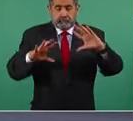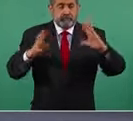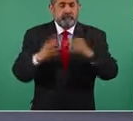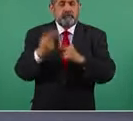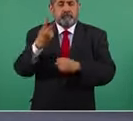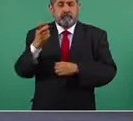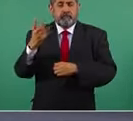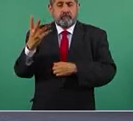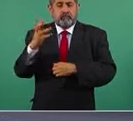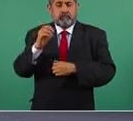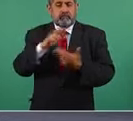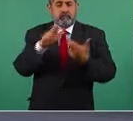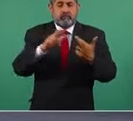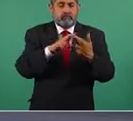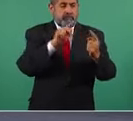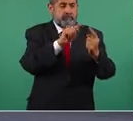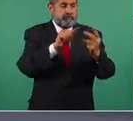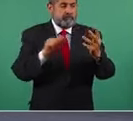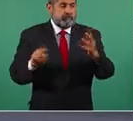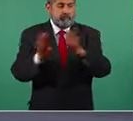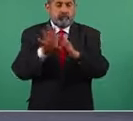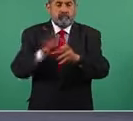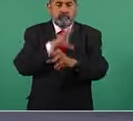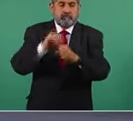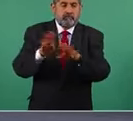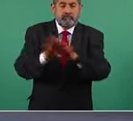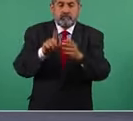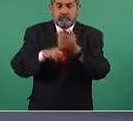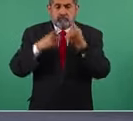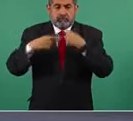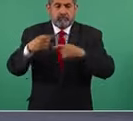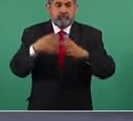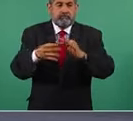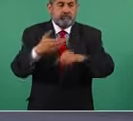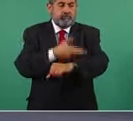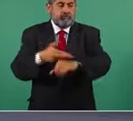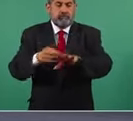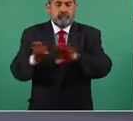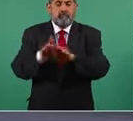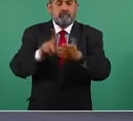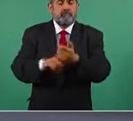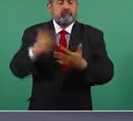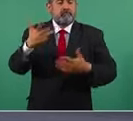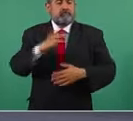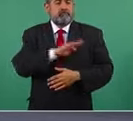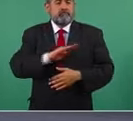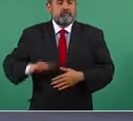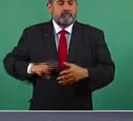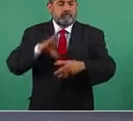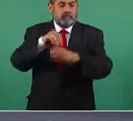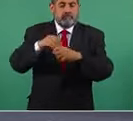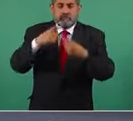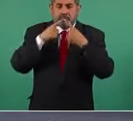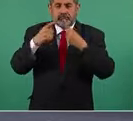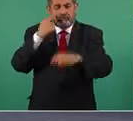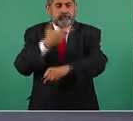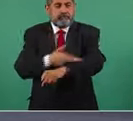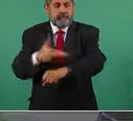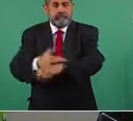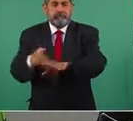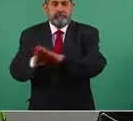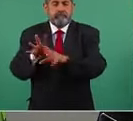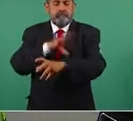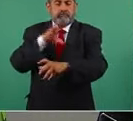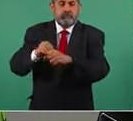regionales. Dentro de esa estrategia de protección ciudadana hay en 8 municipios que para la mayor incidencia delictiva se tienen